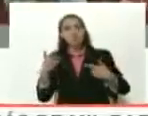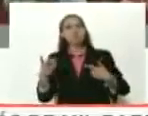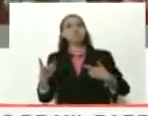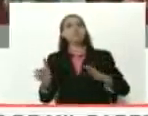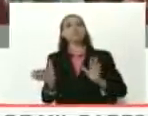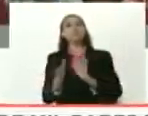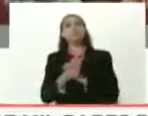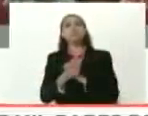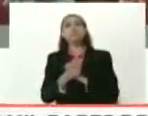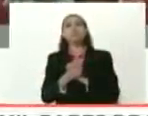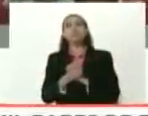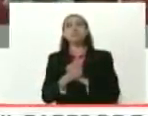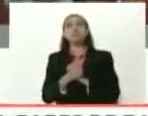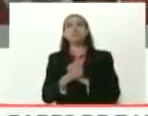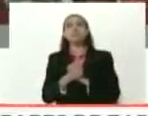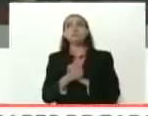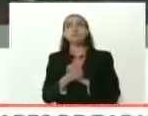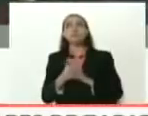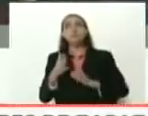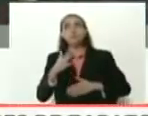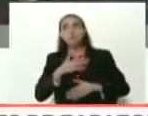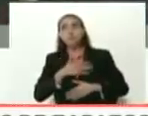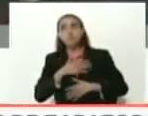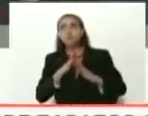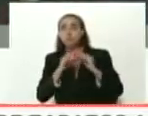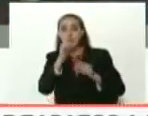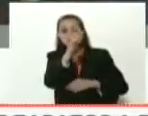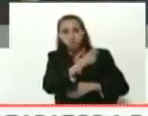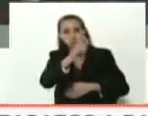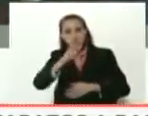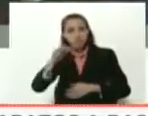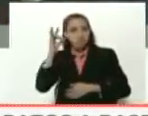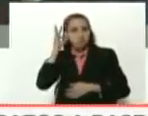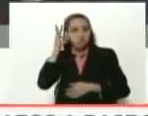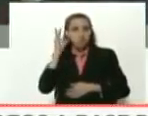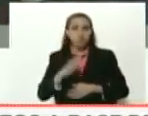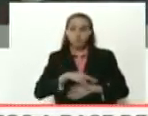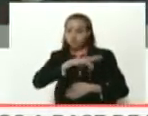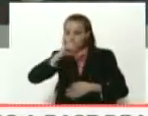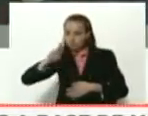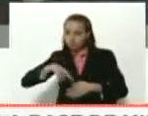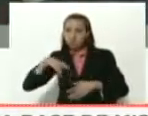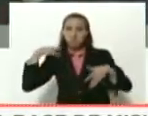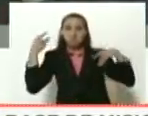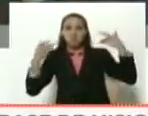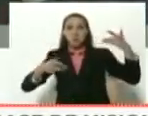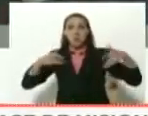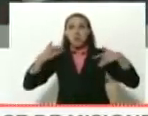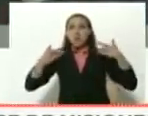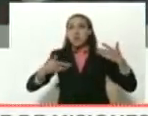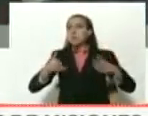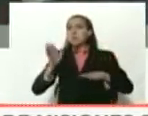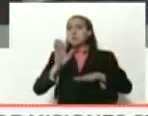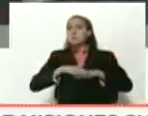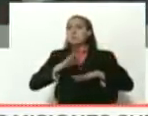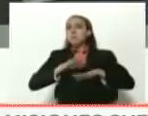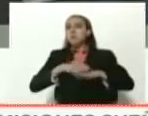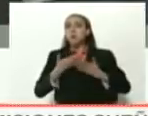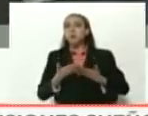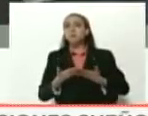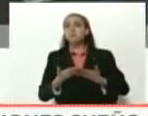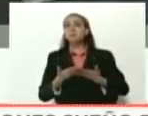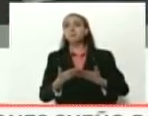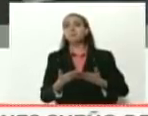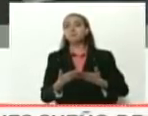Gladys, compañera Asia, todos y todas, nos alegramos porque así